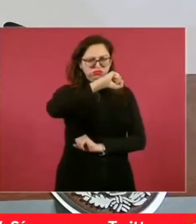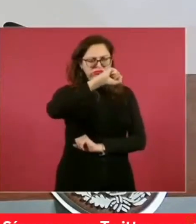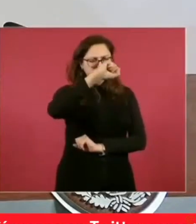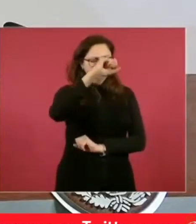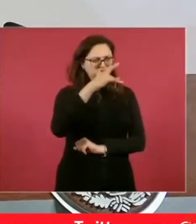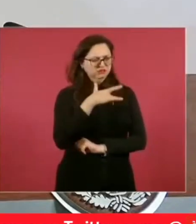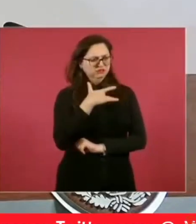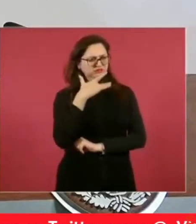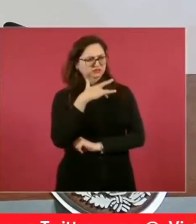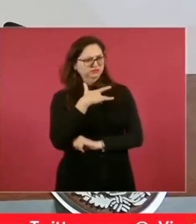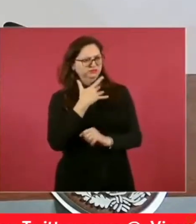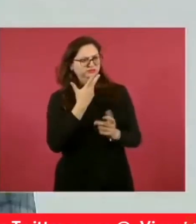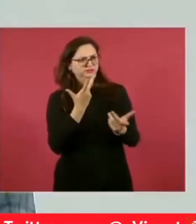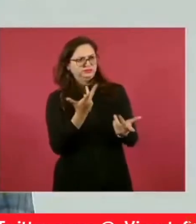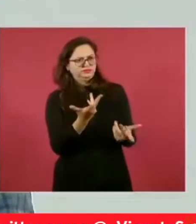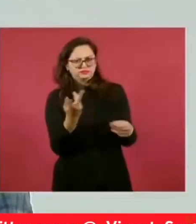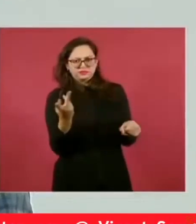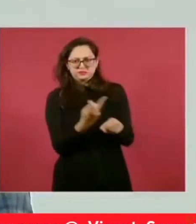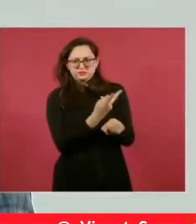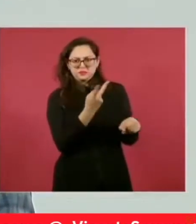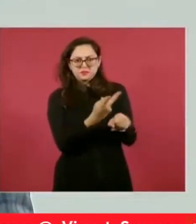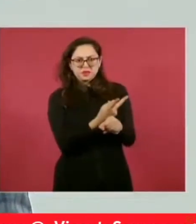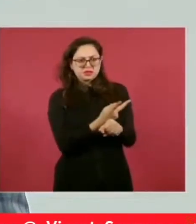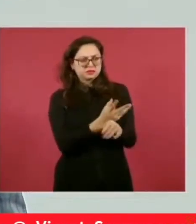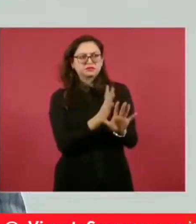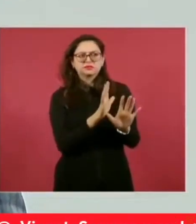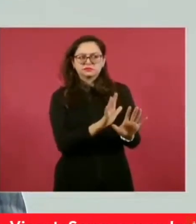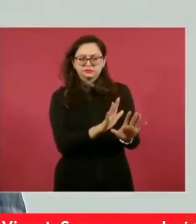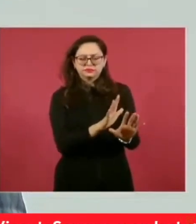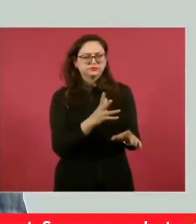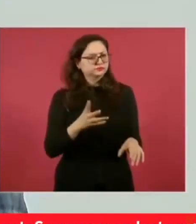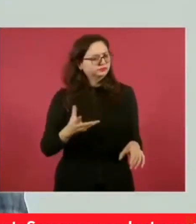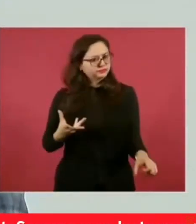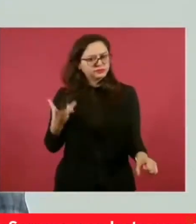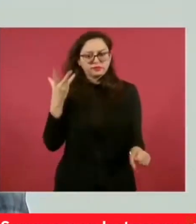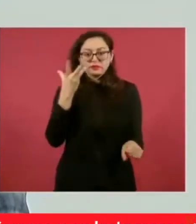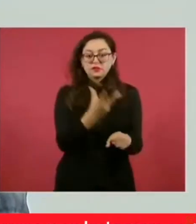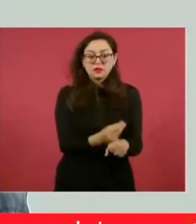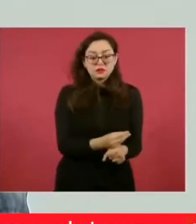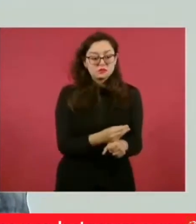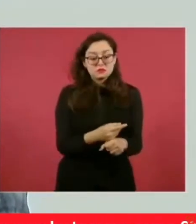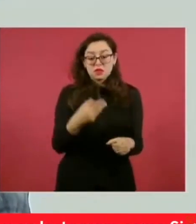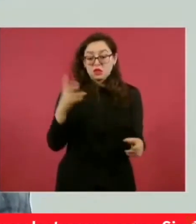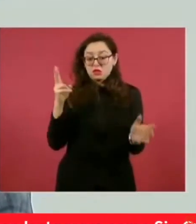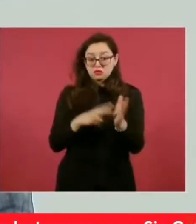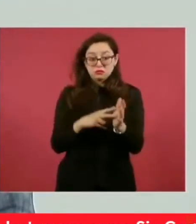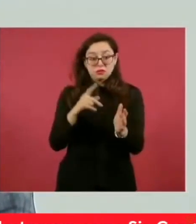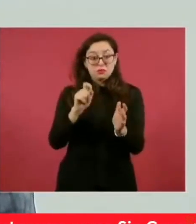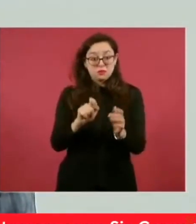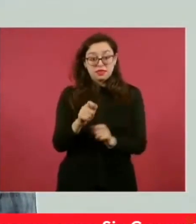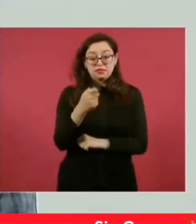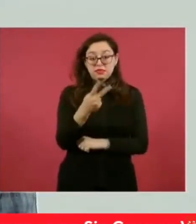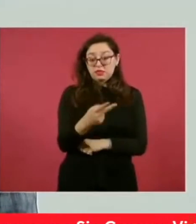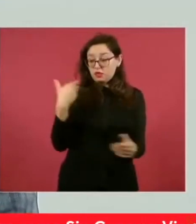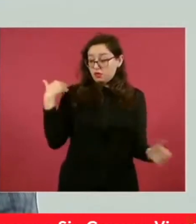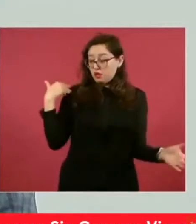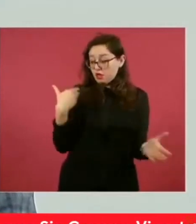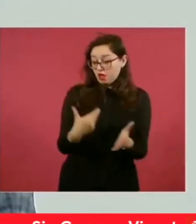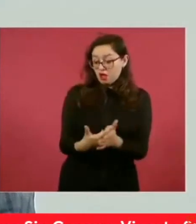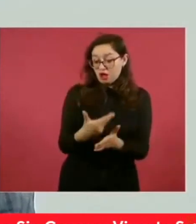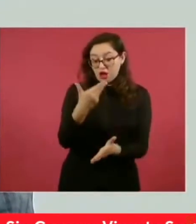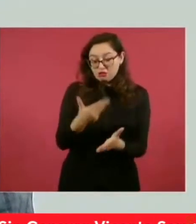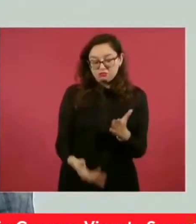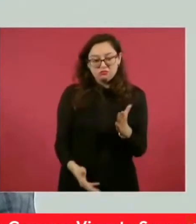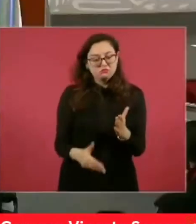nacional, pero de ahí en adelante todos los promedios nacionales de gas LP, ya sea para cilindros, ya